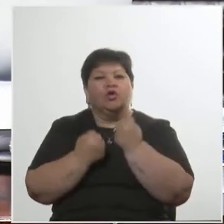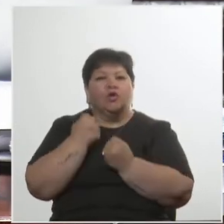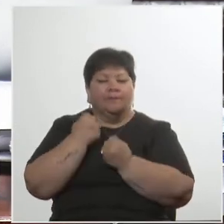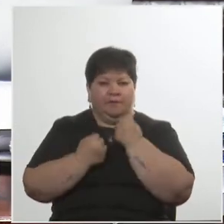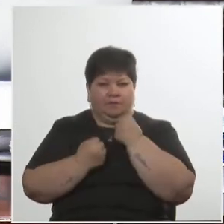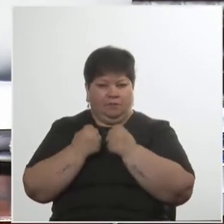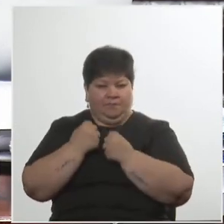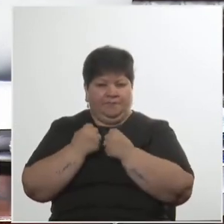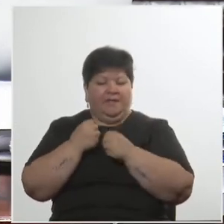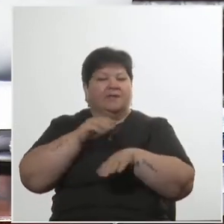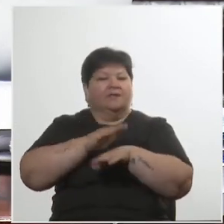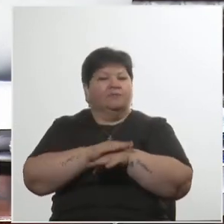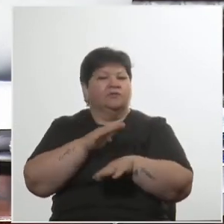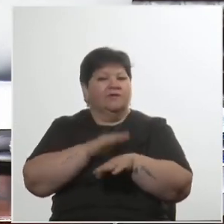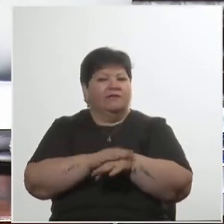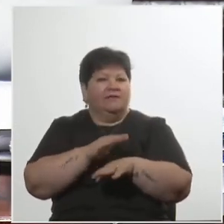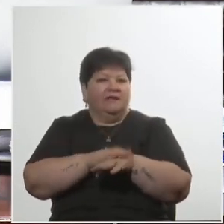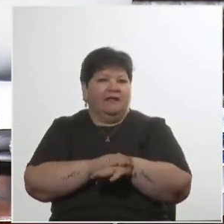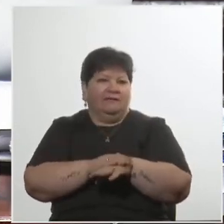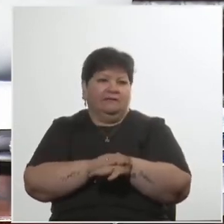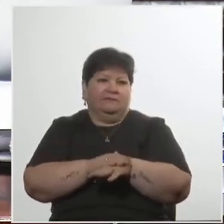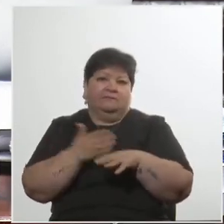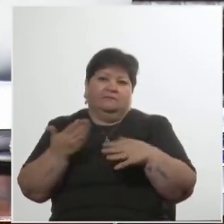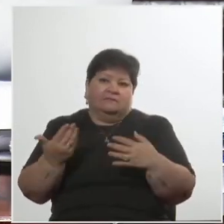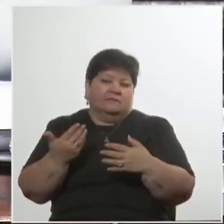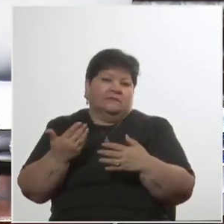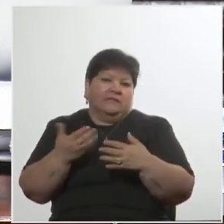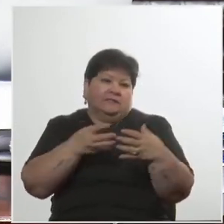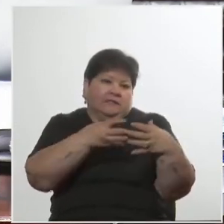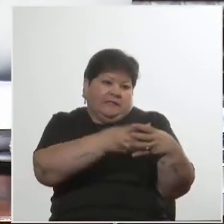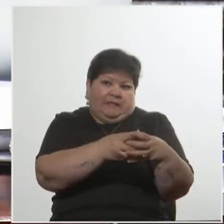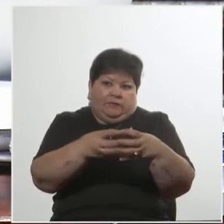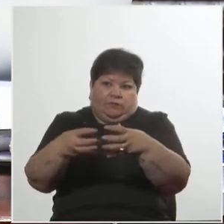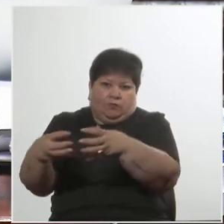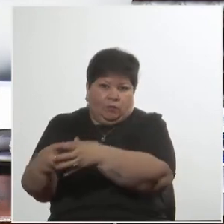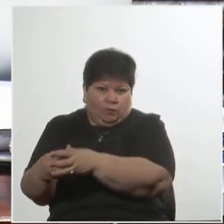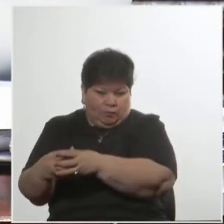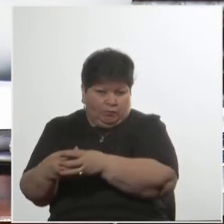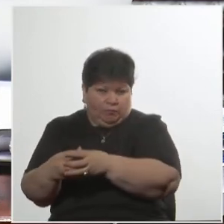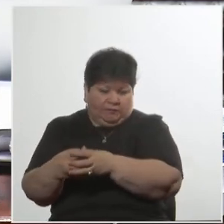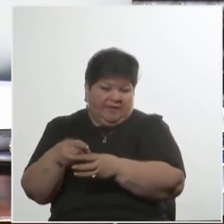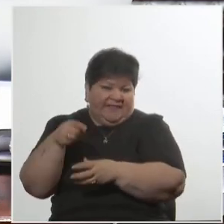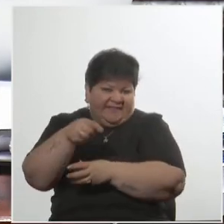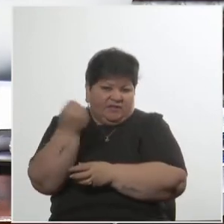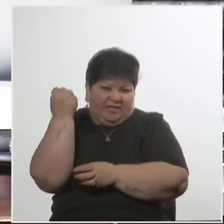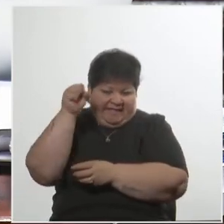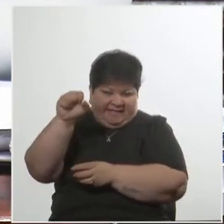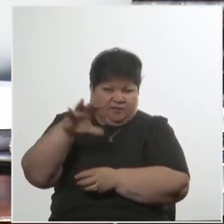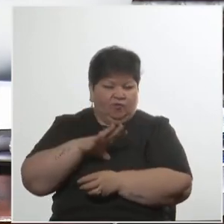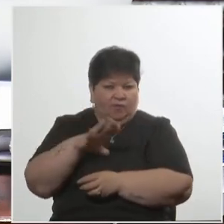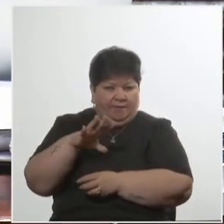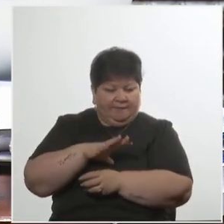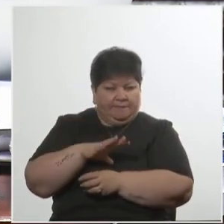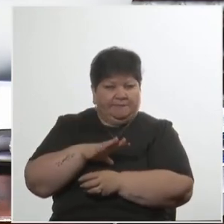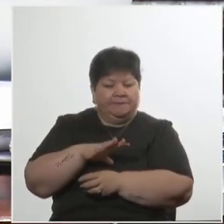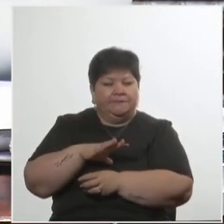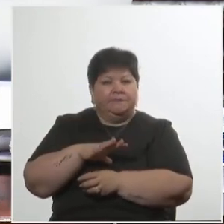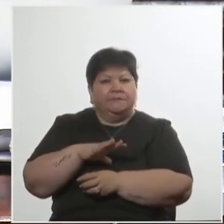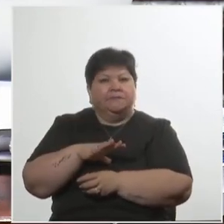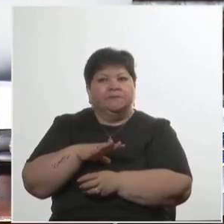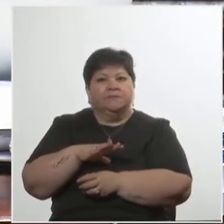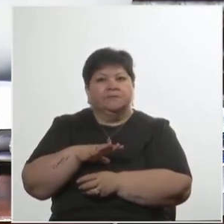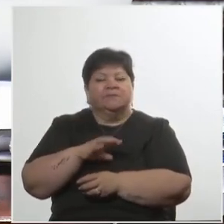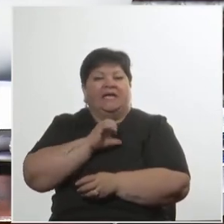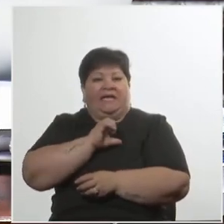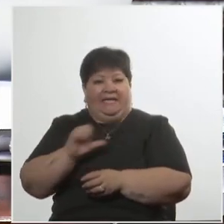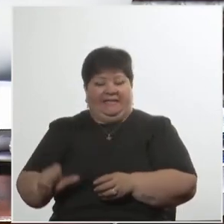corresponderá a justamente los perpetradores los integrantes de estos de bandas que cometieron estos ilícitos lo